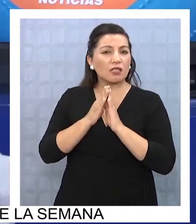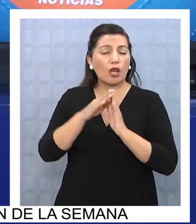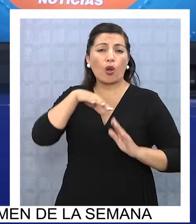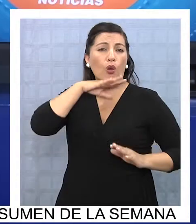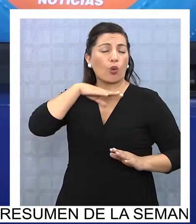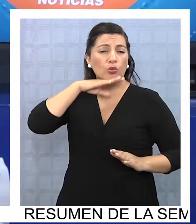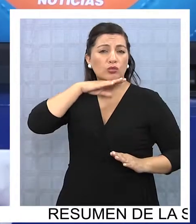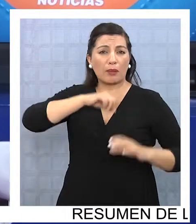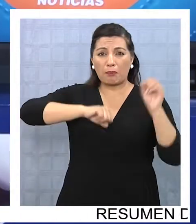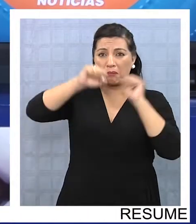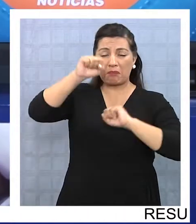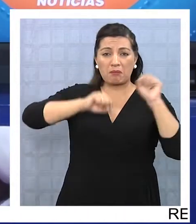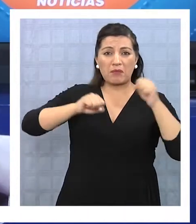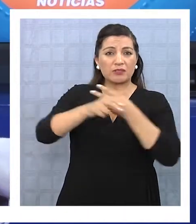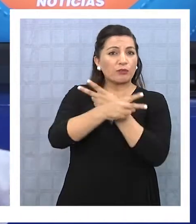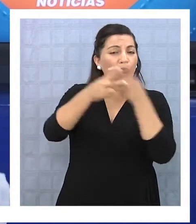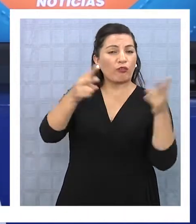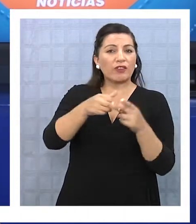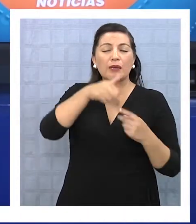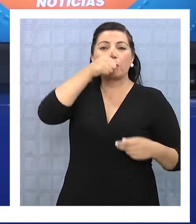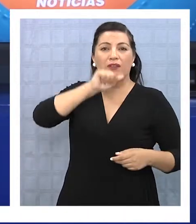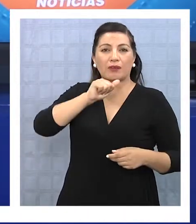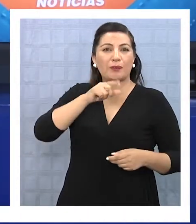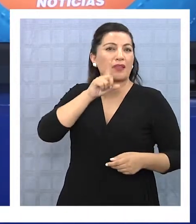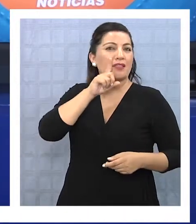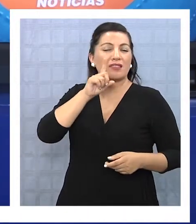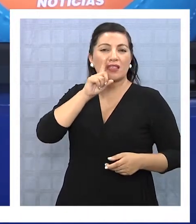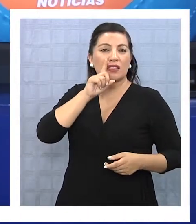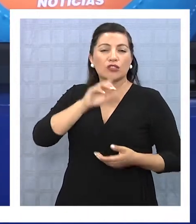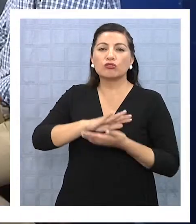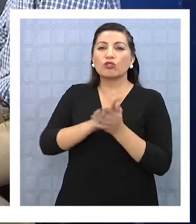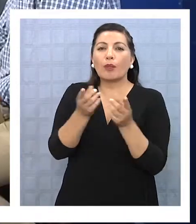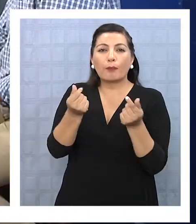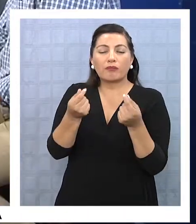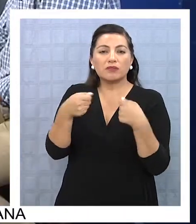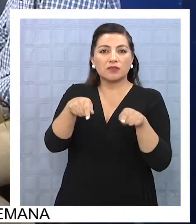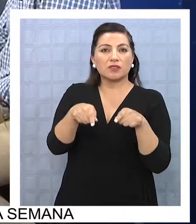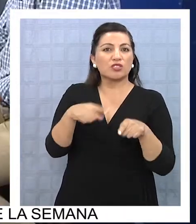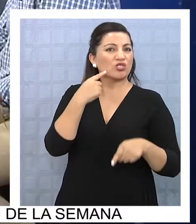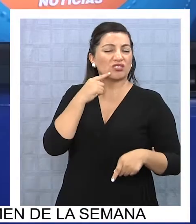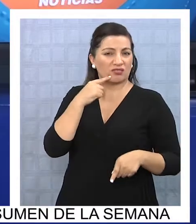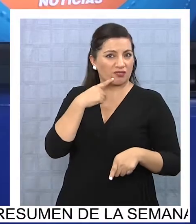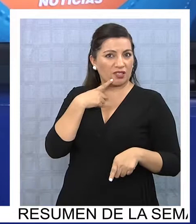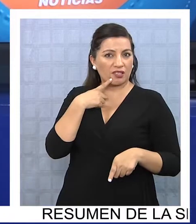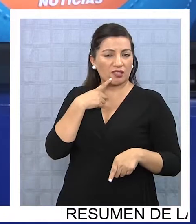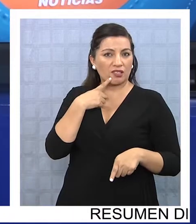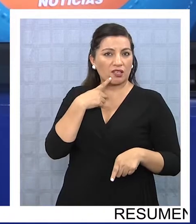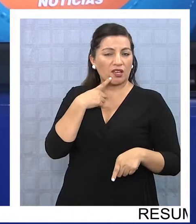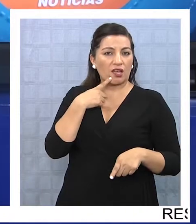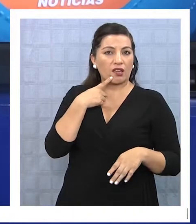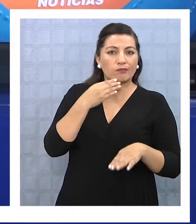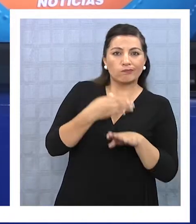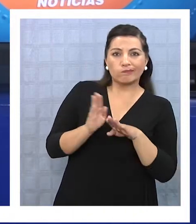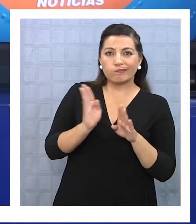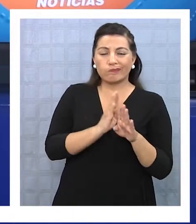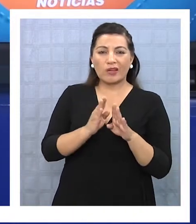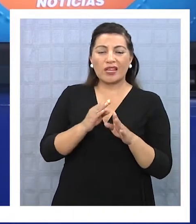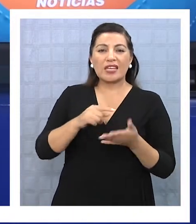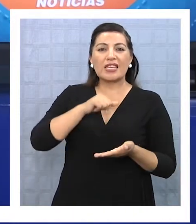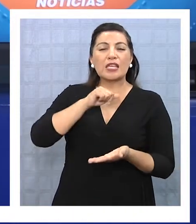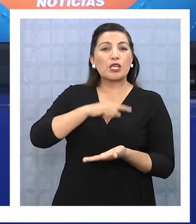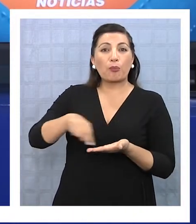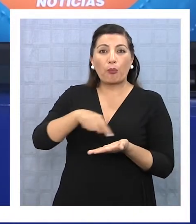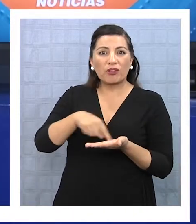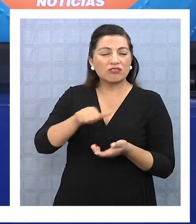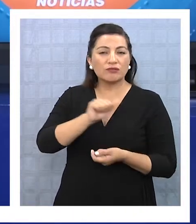públicas y privadas, para poder tener sus inversiones en el extranjero. Pero eso no significa evitar ni eludir ningún impuesto.